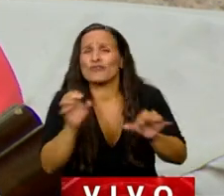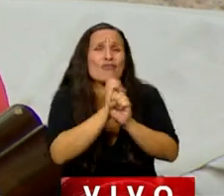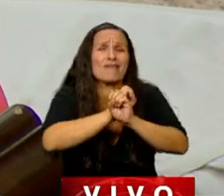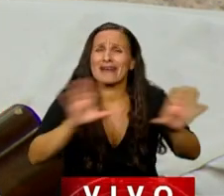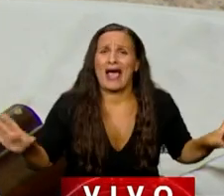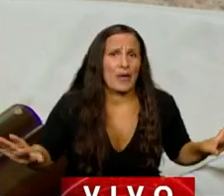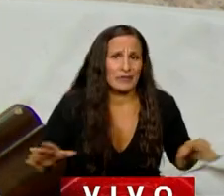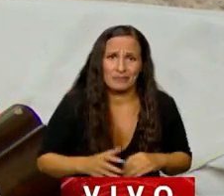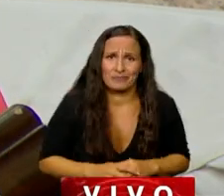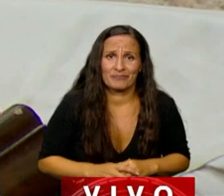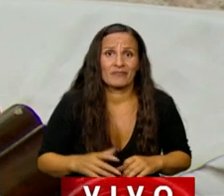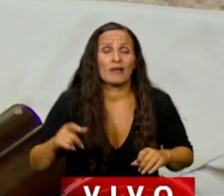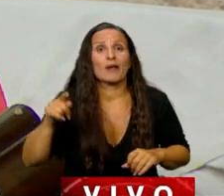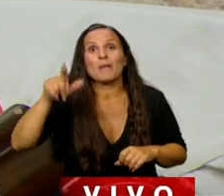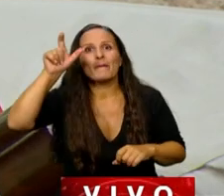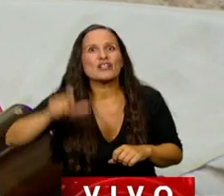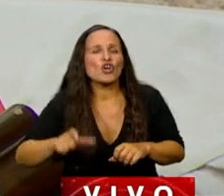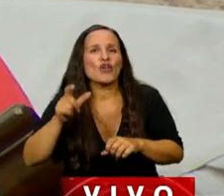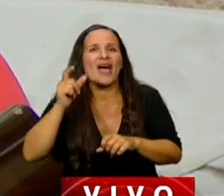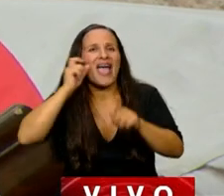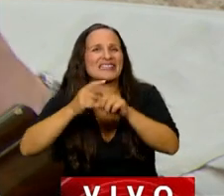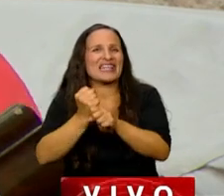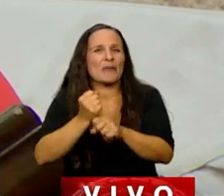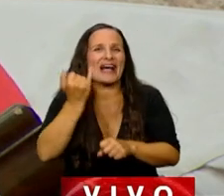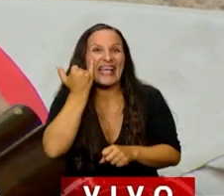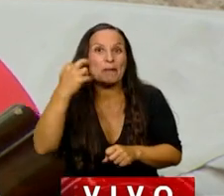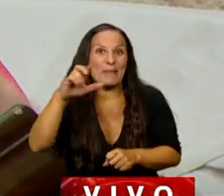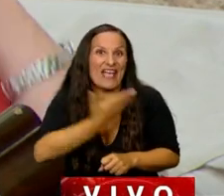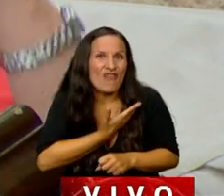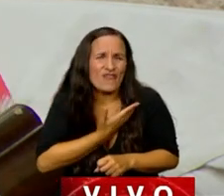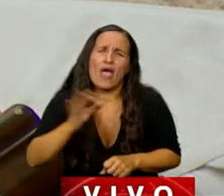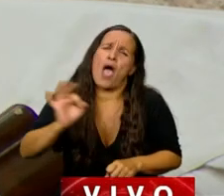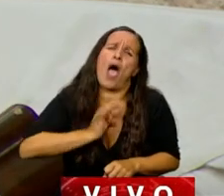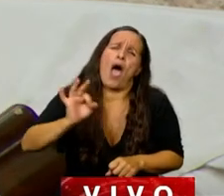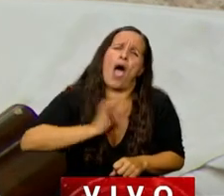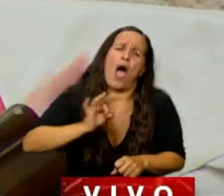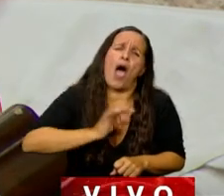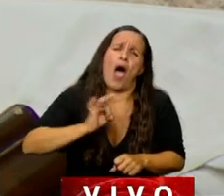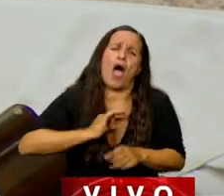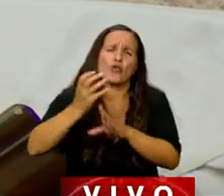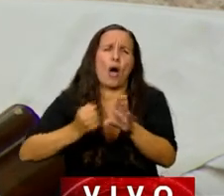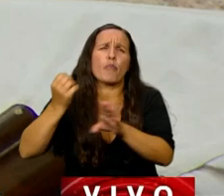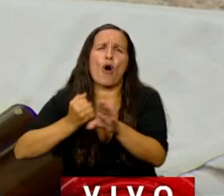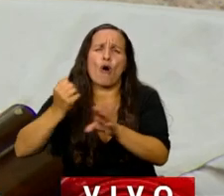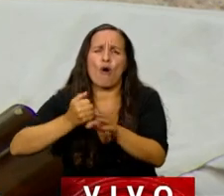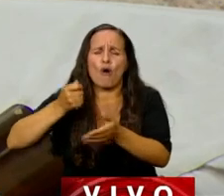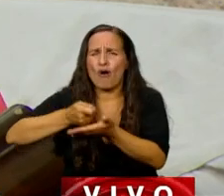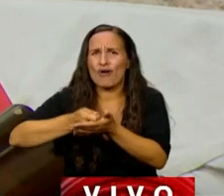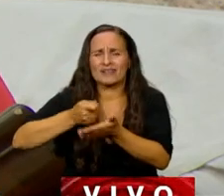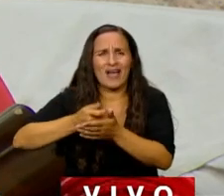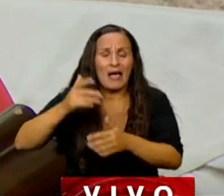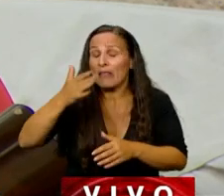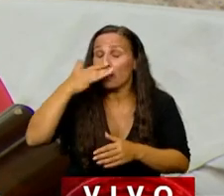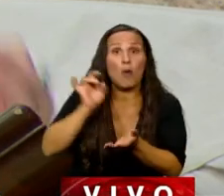Los extrabajadores del Estado, ypefianos y otros, que durante años aportaron en sueldos muy altos, resulta que a partir de los despidos